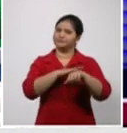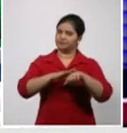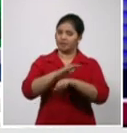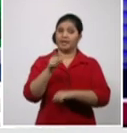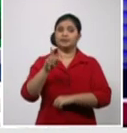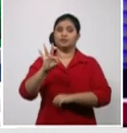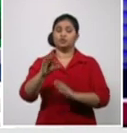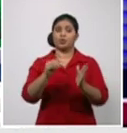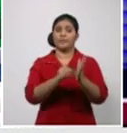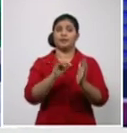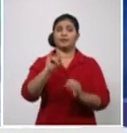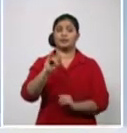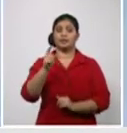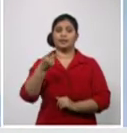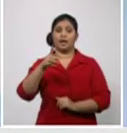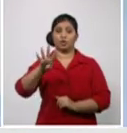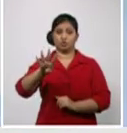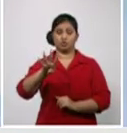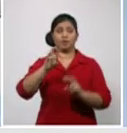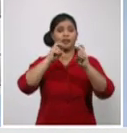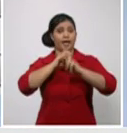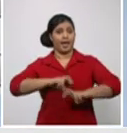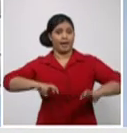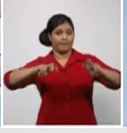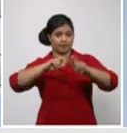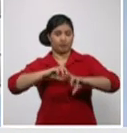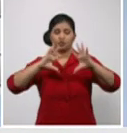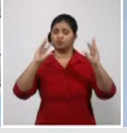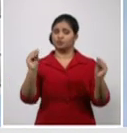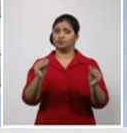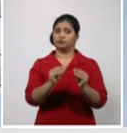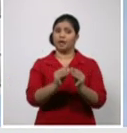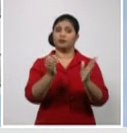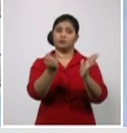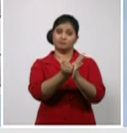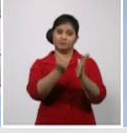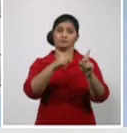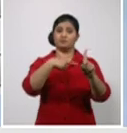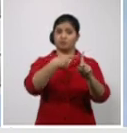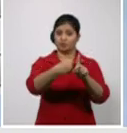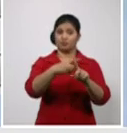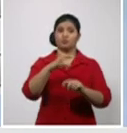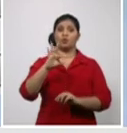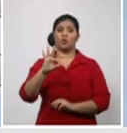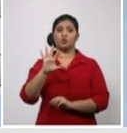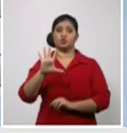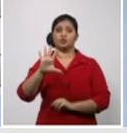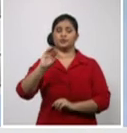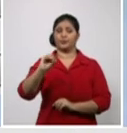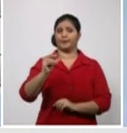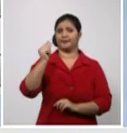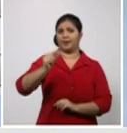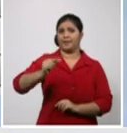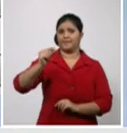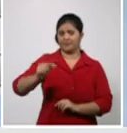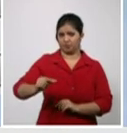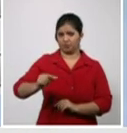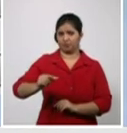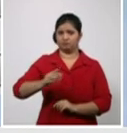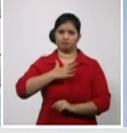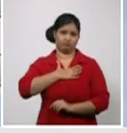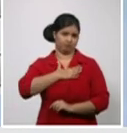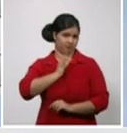18.614 muestras, se diagnostican un total de 850 personas con la